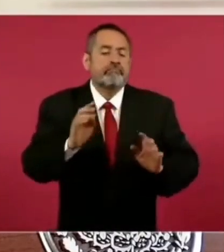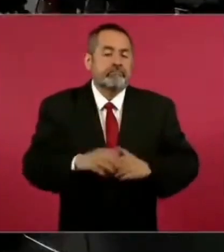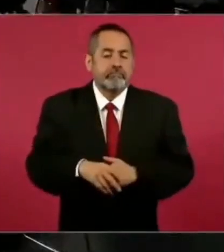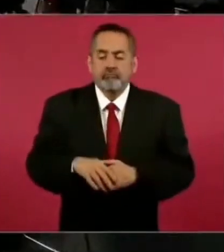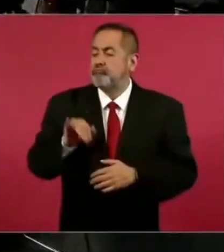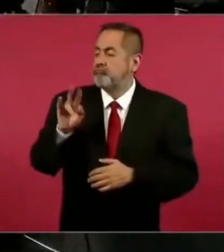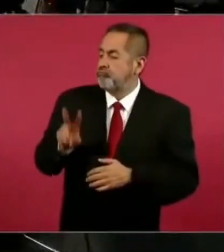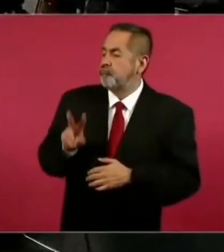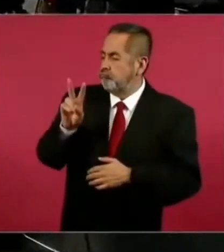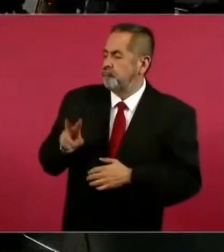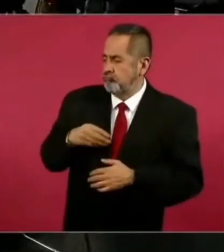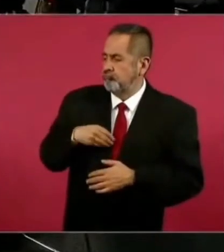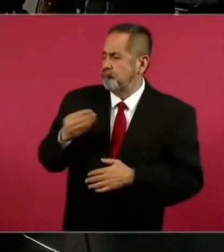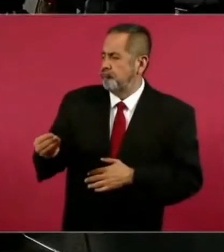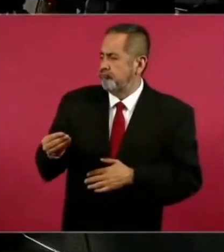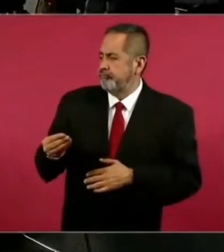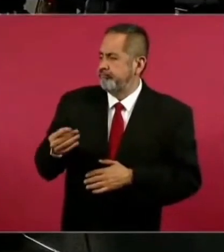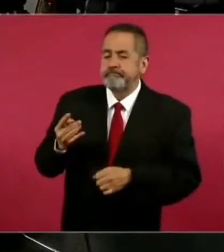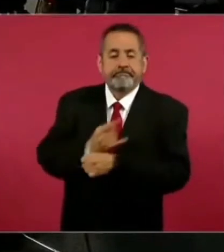O lo otro es